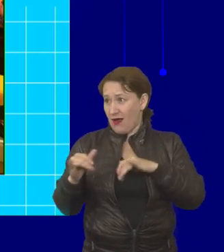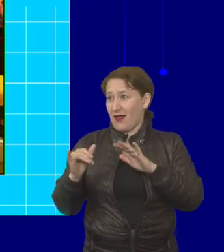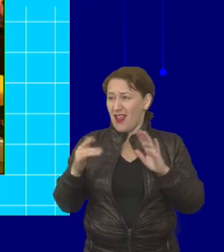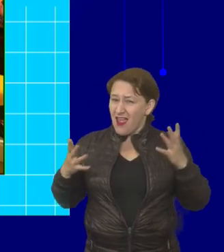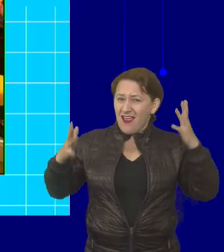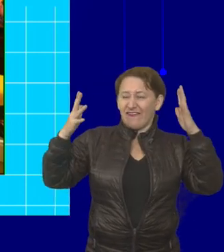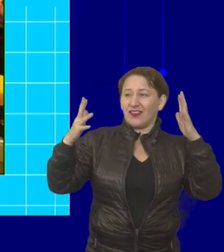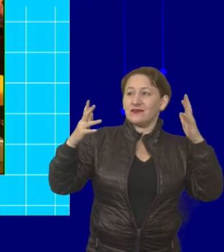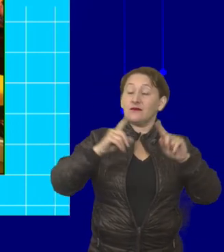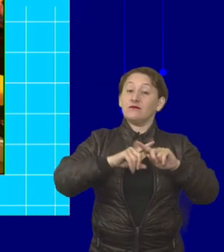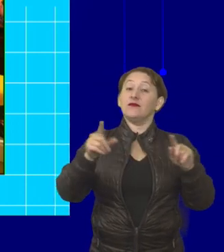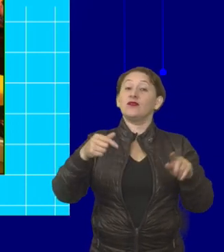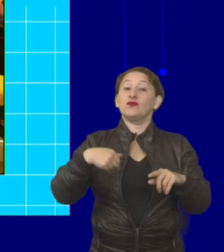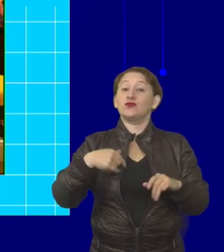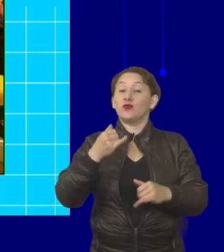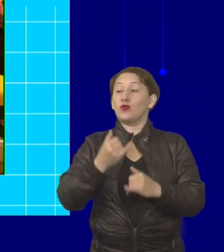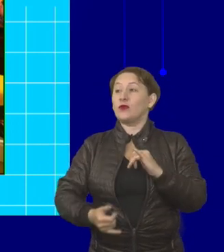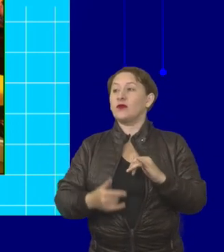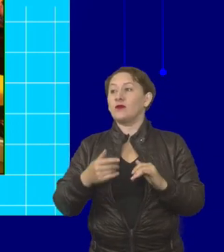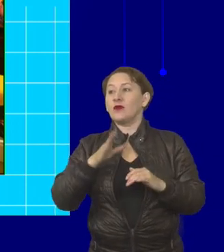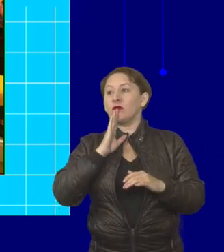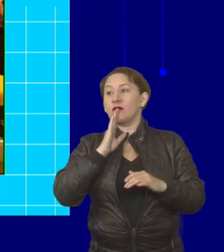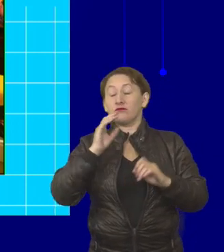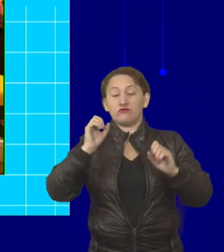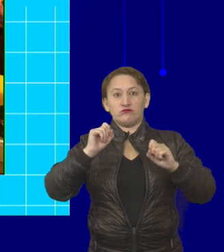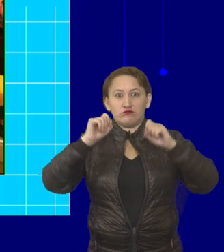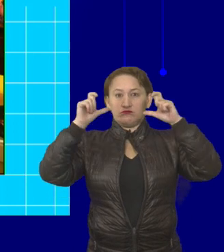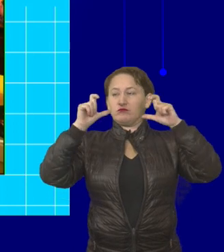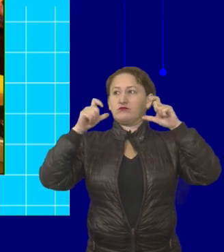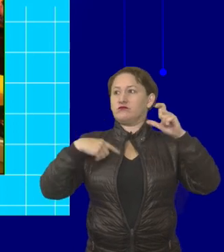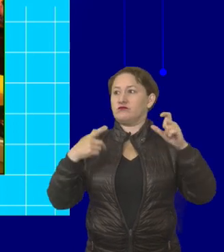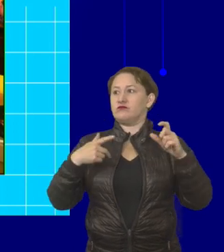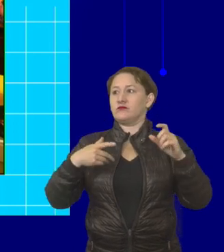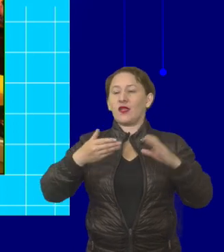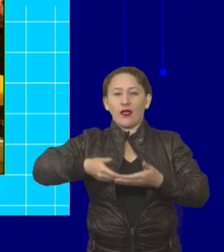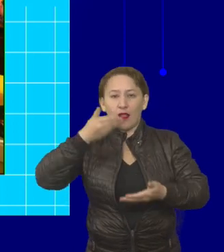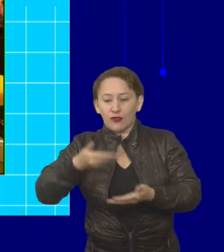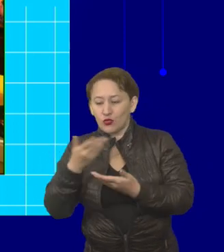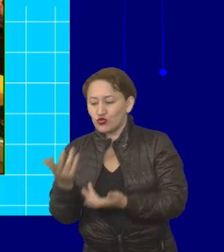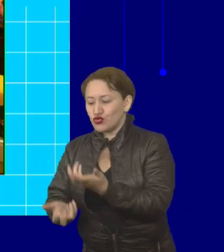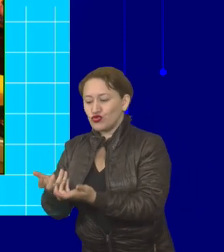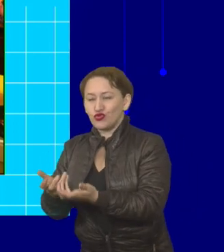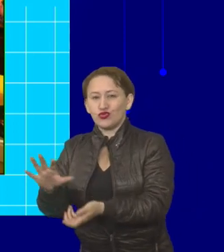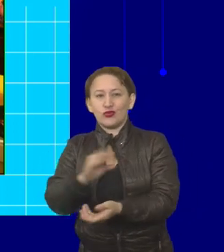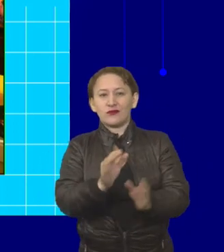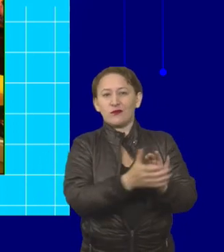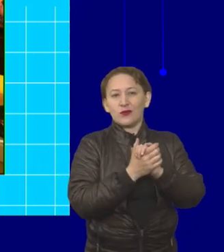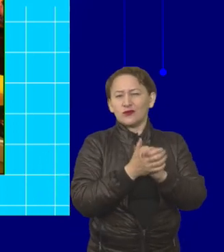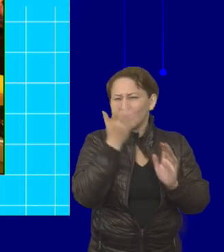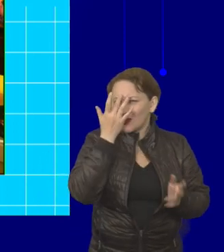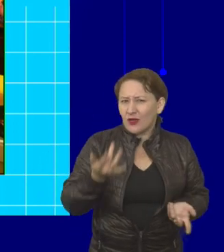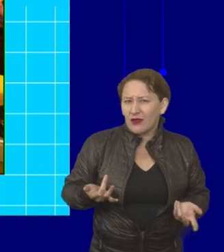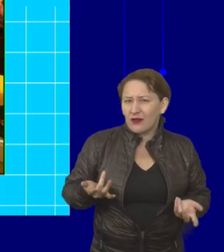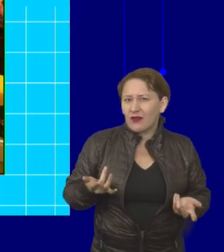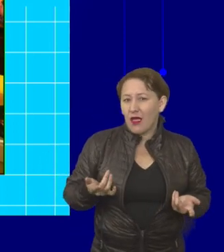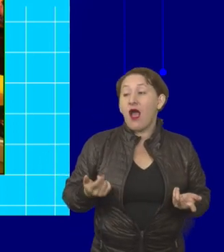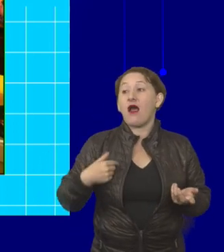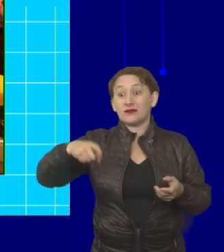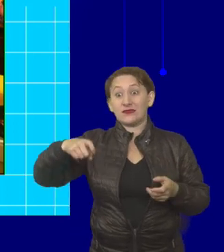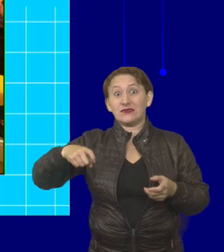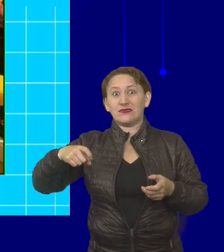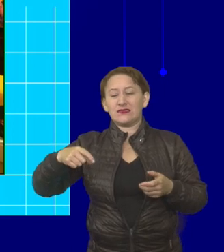en las rumbas, pero yo era la que al final estaba lúcida haciéndole el caldo a todos los amigos. ¿Por qué? Porque cuando uno tiene la